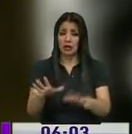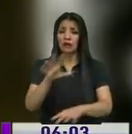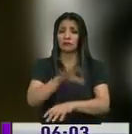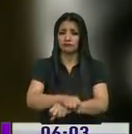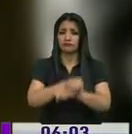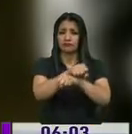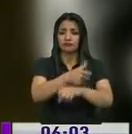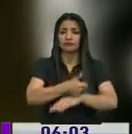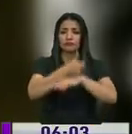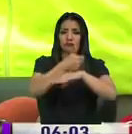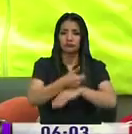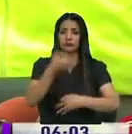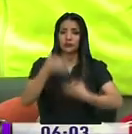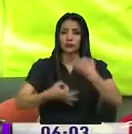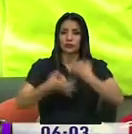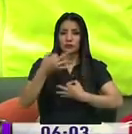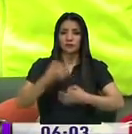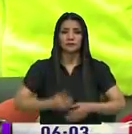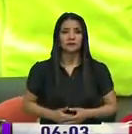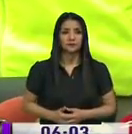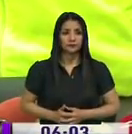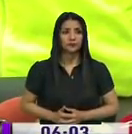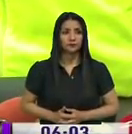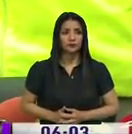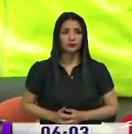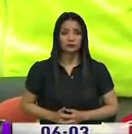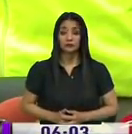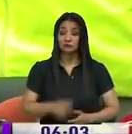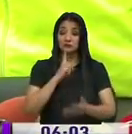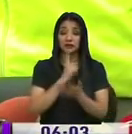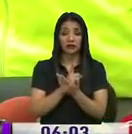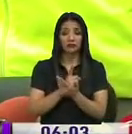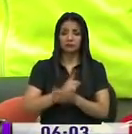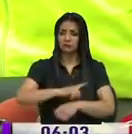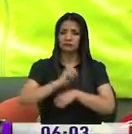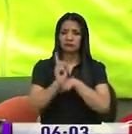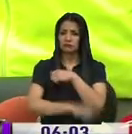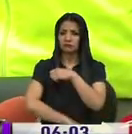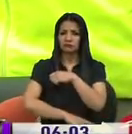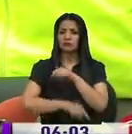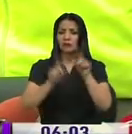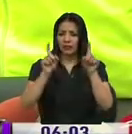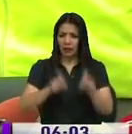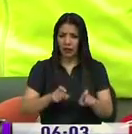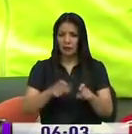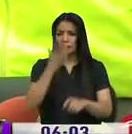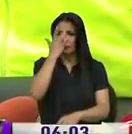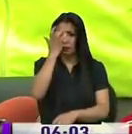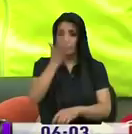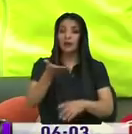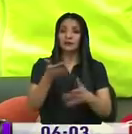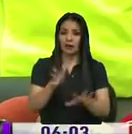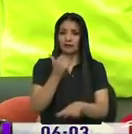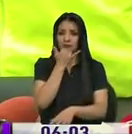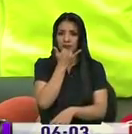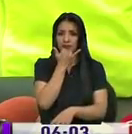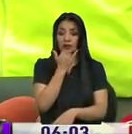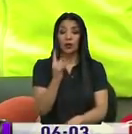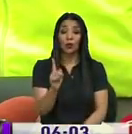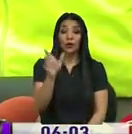autoridades judiciales la presunción de que se cometió un delito de que hubo una una una